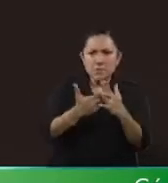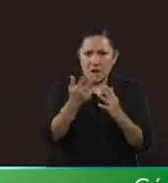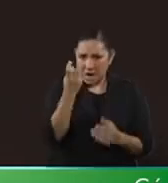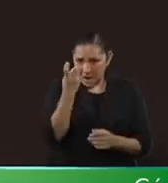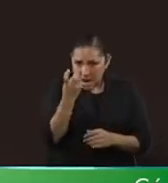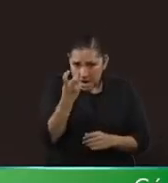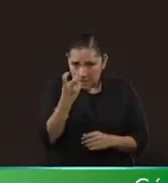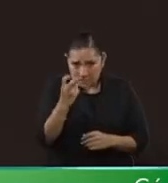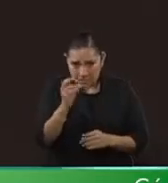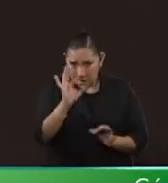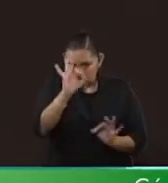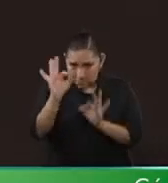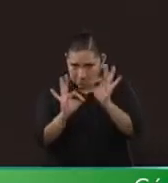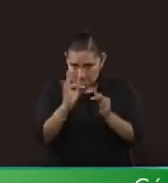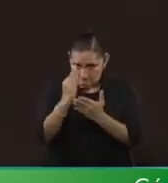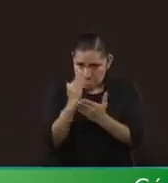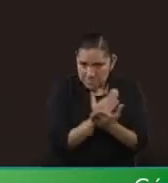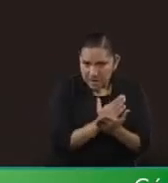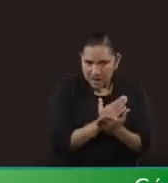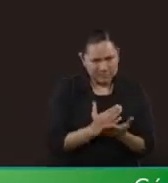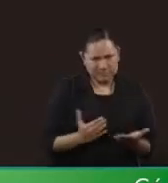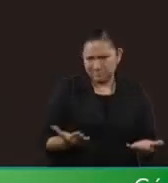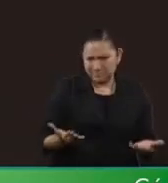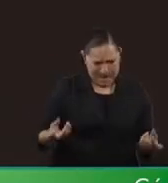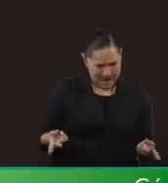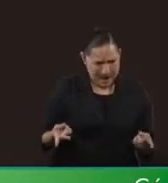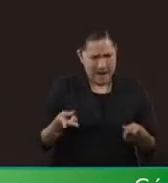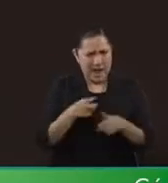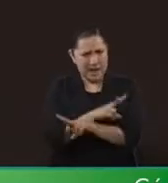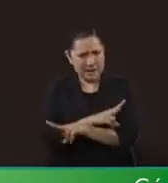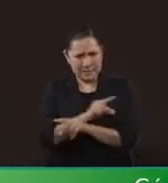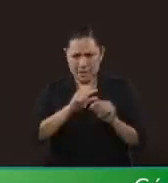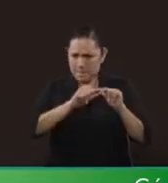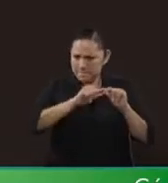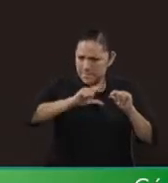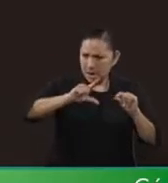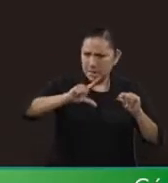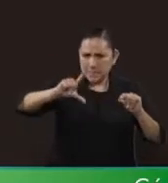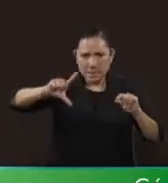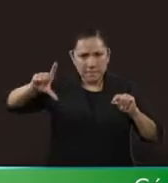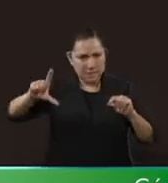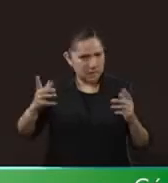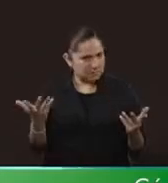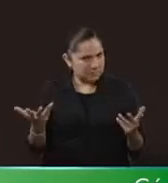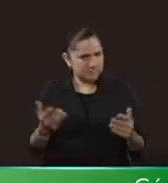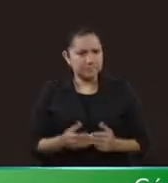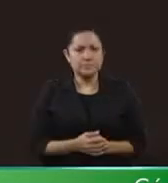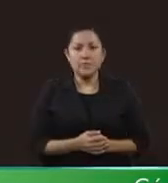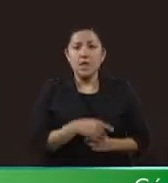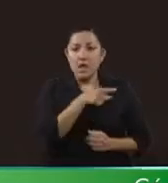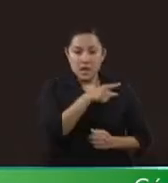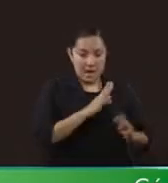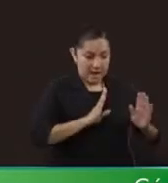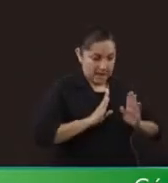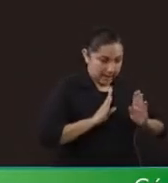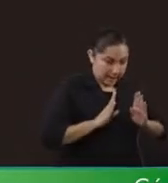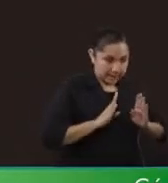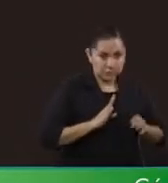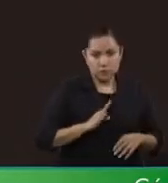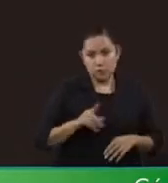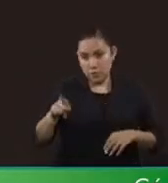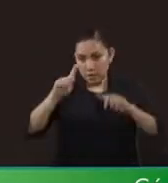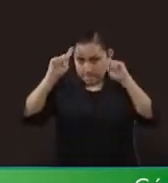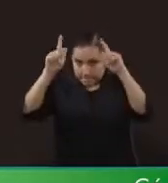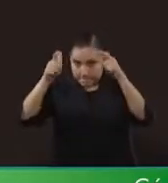contrario, están en aumento. No debemos olvidar que el Ejército, la Marina y la Fuerza Aérea